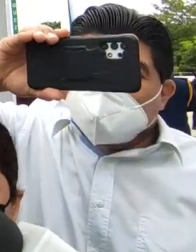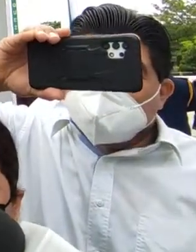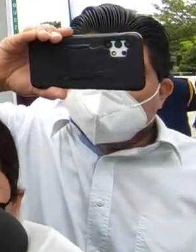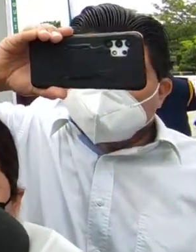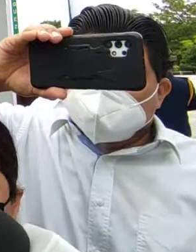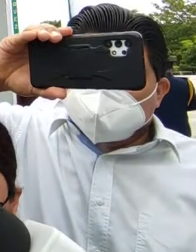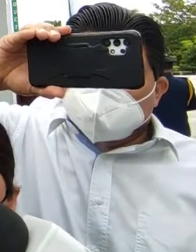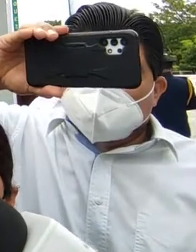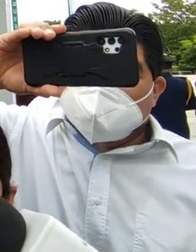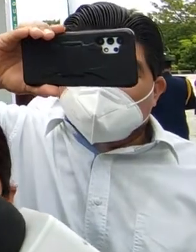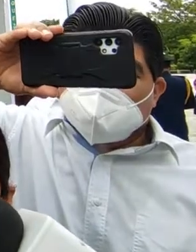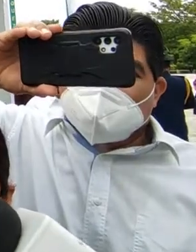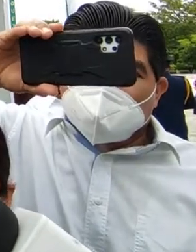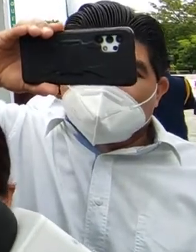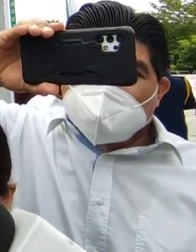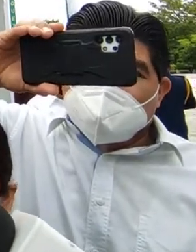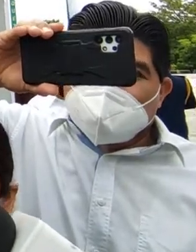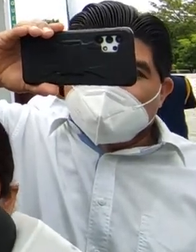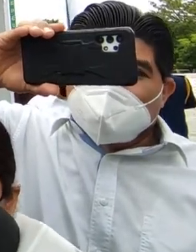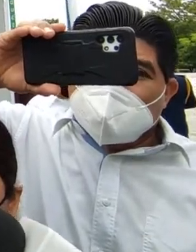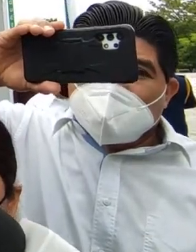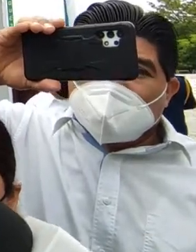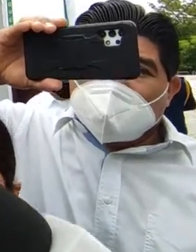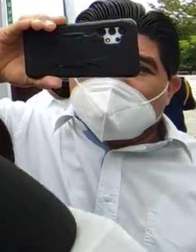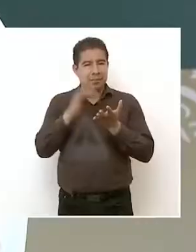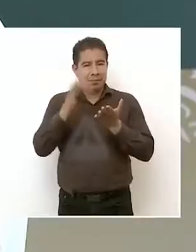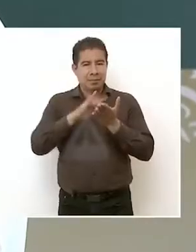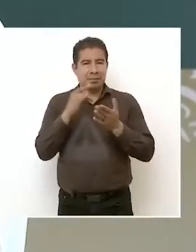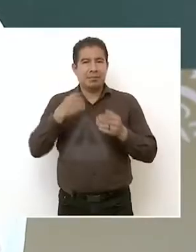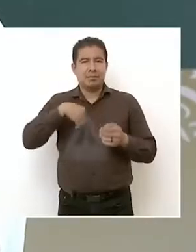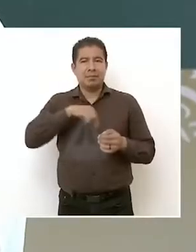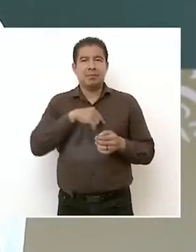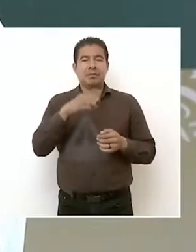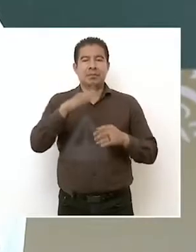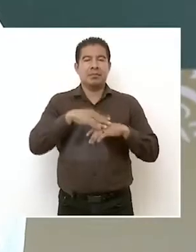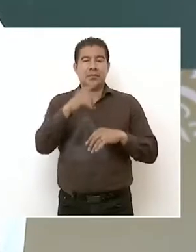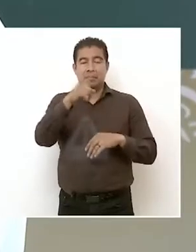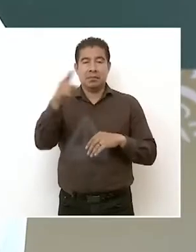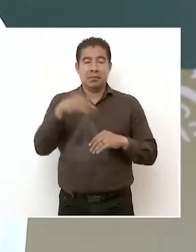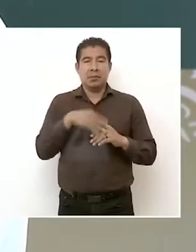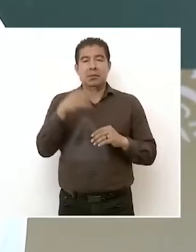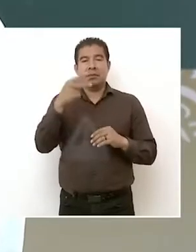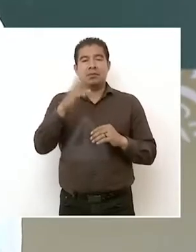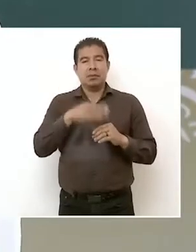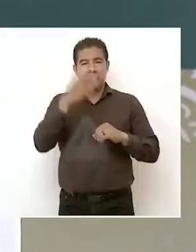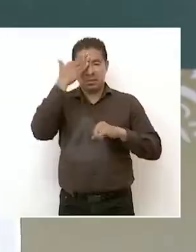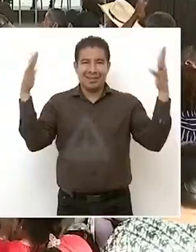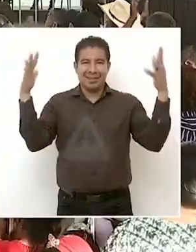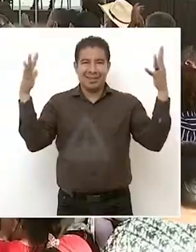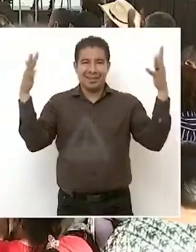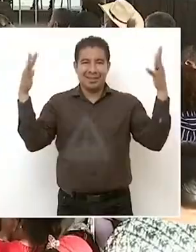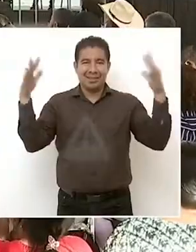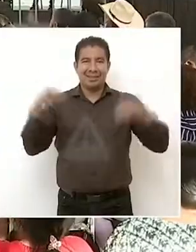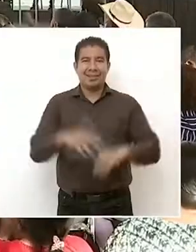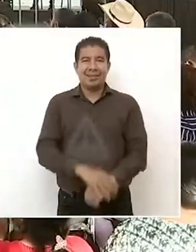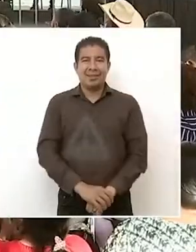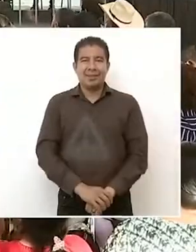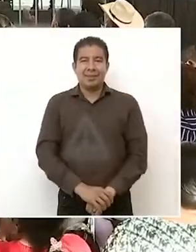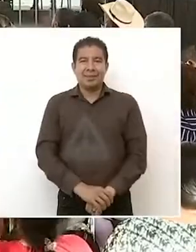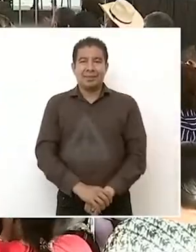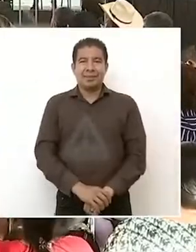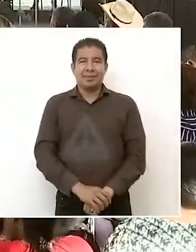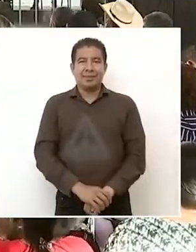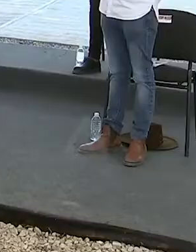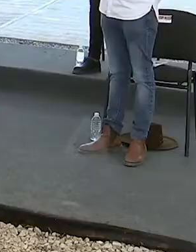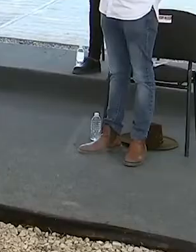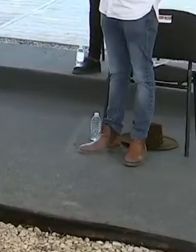internet, todavía no se han... ¿Es algo que no se previó? Aún así, se pretende que el Banco del Bienestar sea el principal dispersor